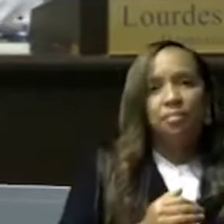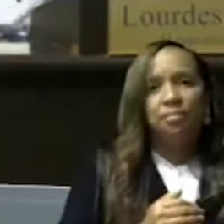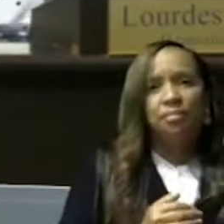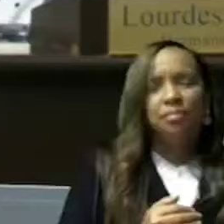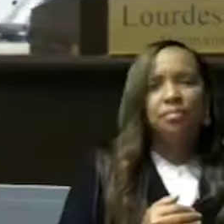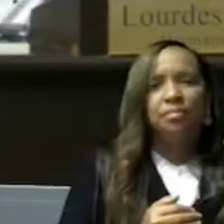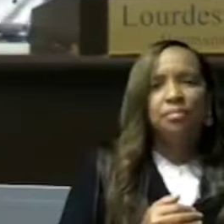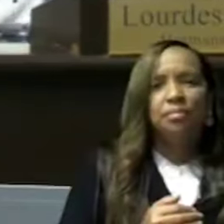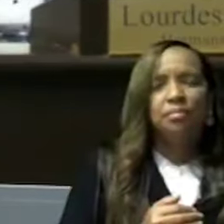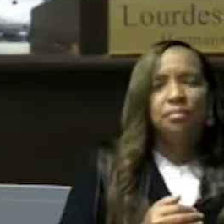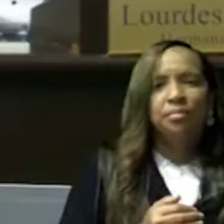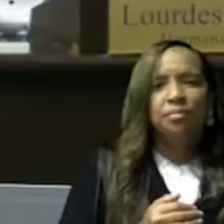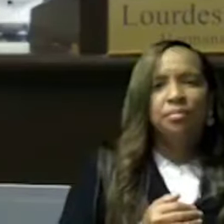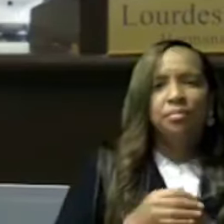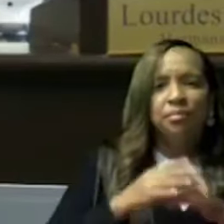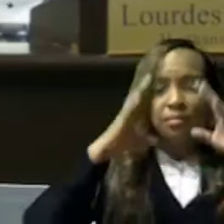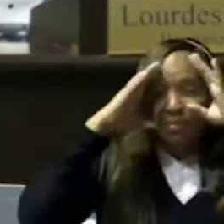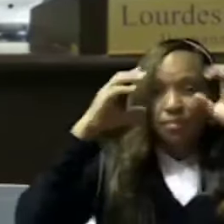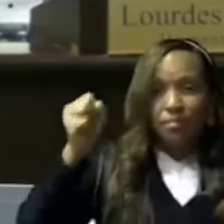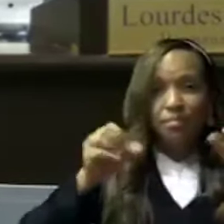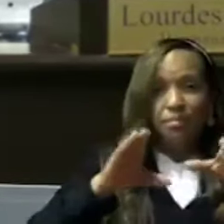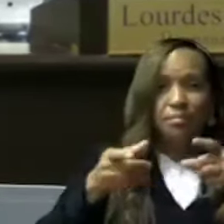diputadas. La verdad que